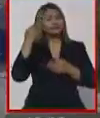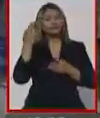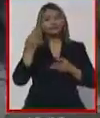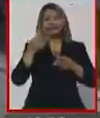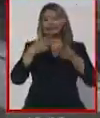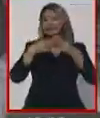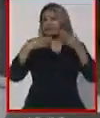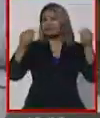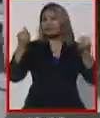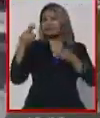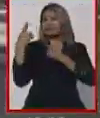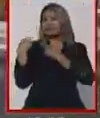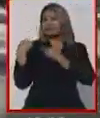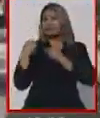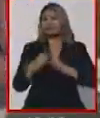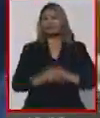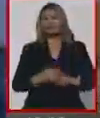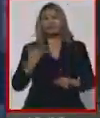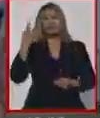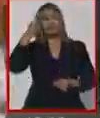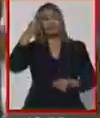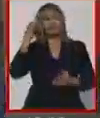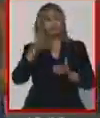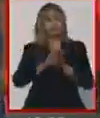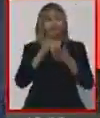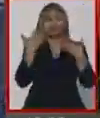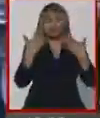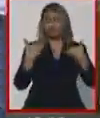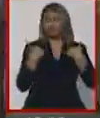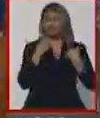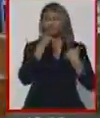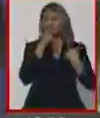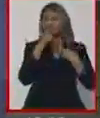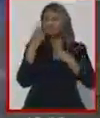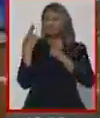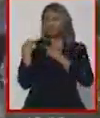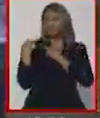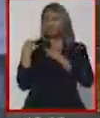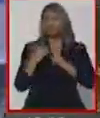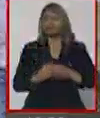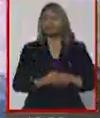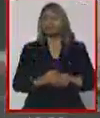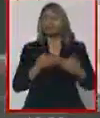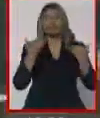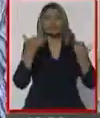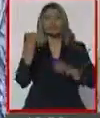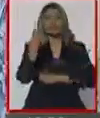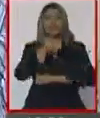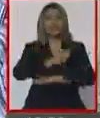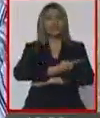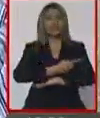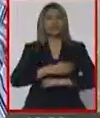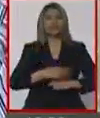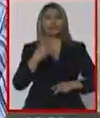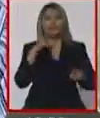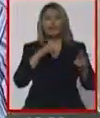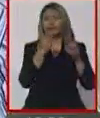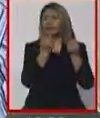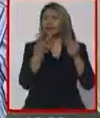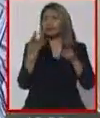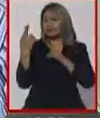una responsabilidad, ¿no? Porque yo creo que aquí ya tienen que haber responsables. Hoy en día